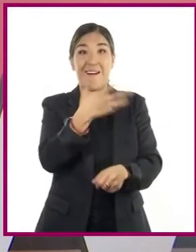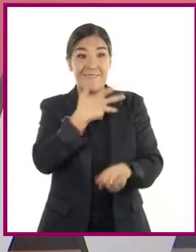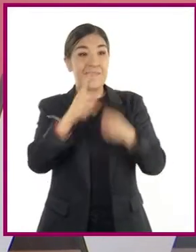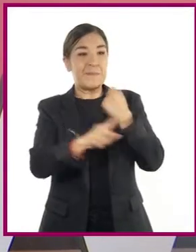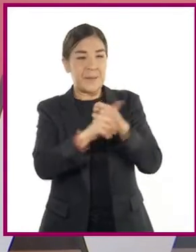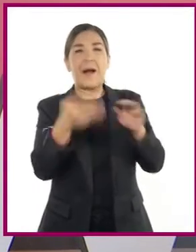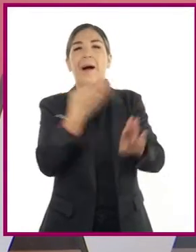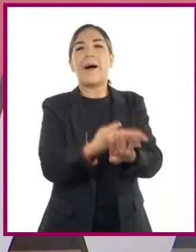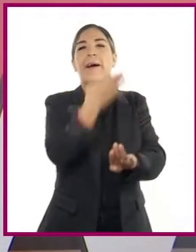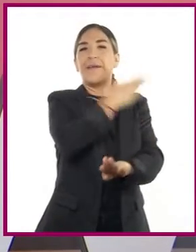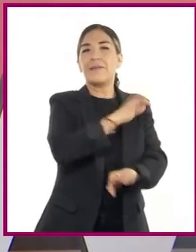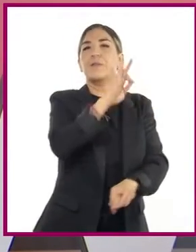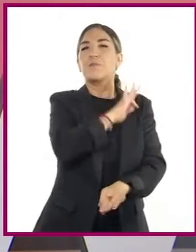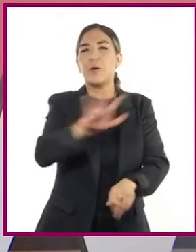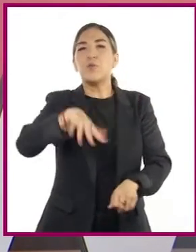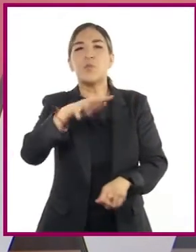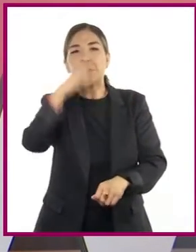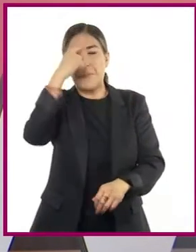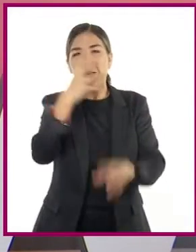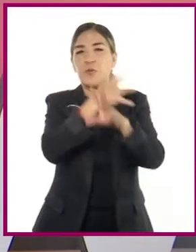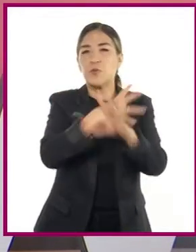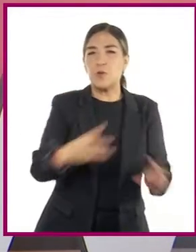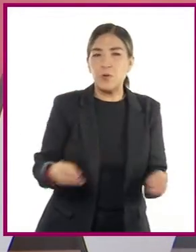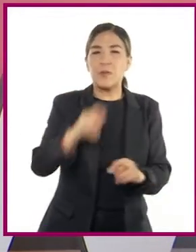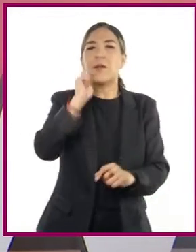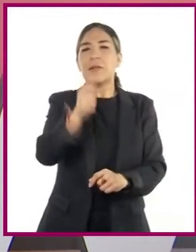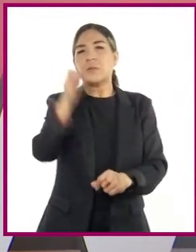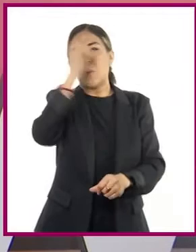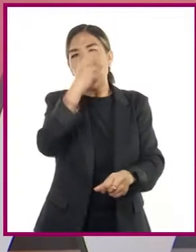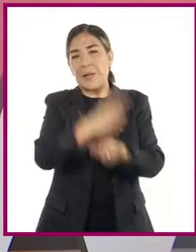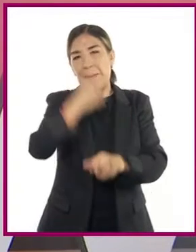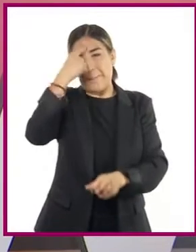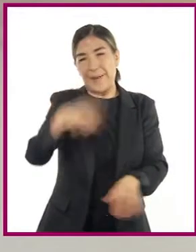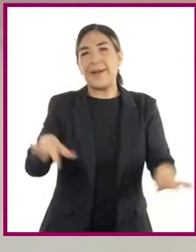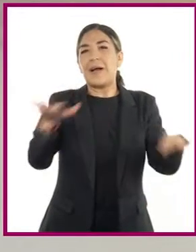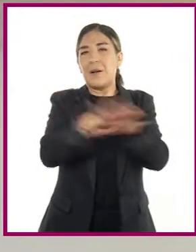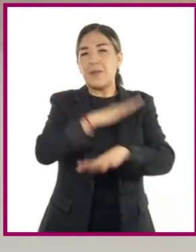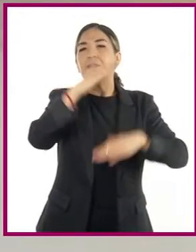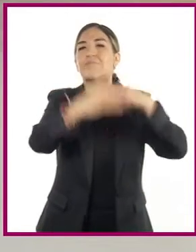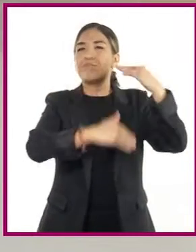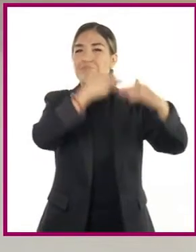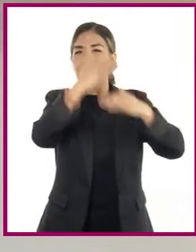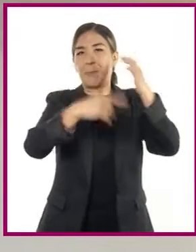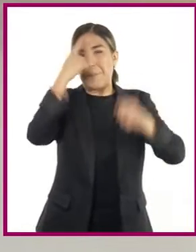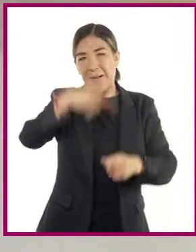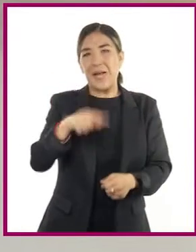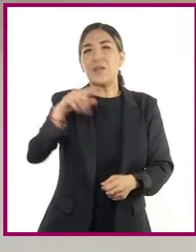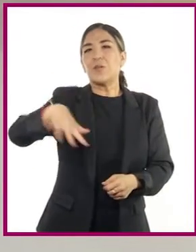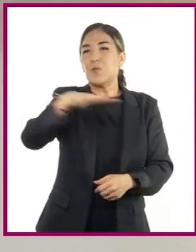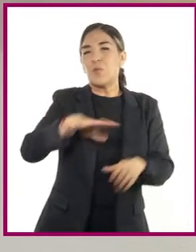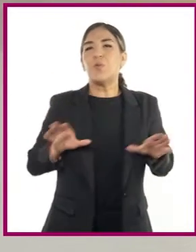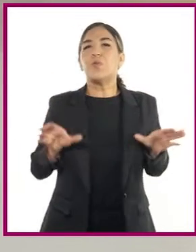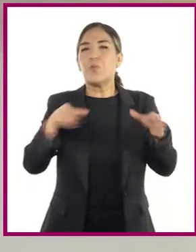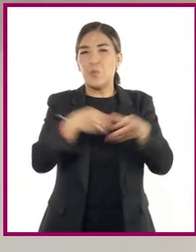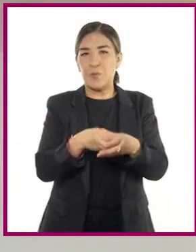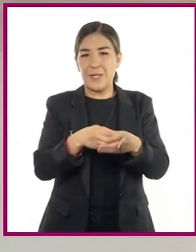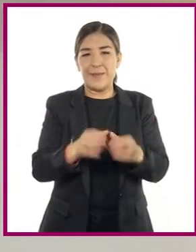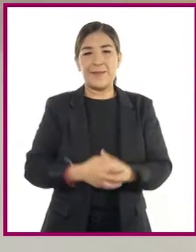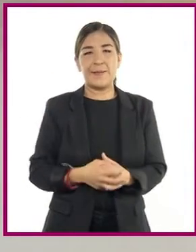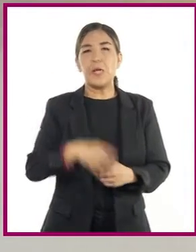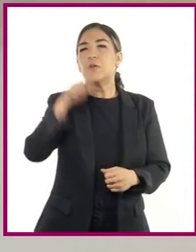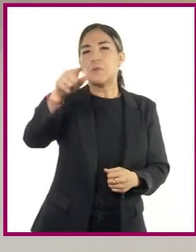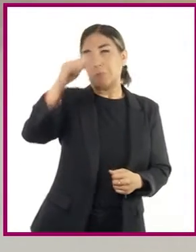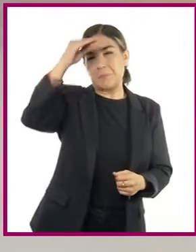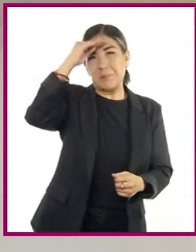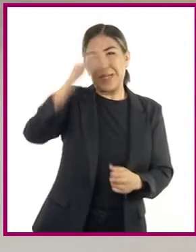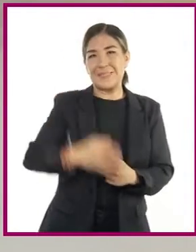causas para buscar su solución pueden ser una oportunidad de cambio y de crecimiento para una comunidad. Piensa